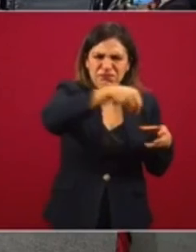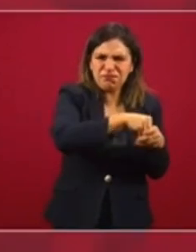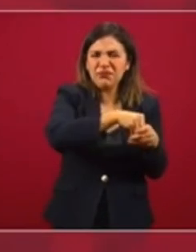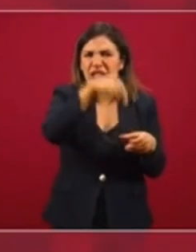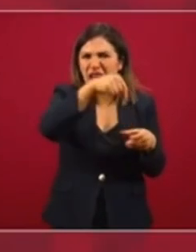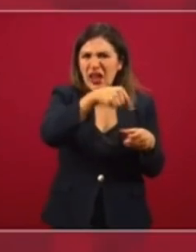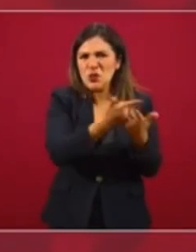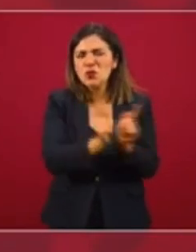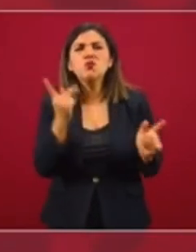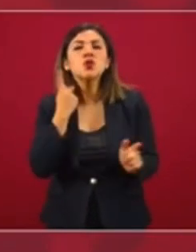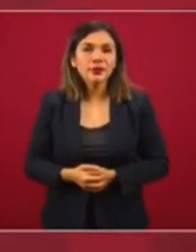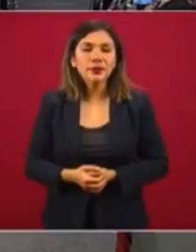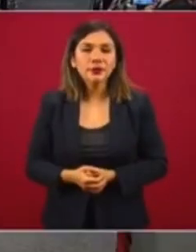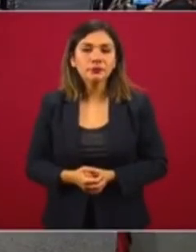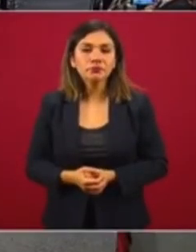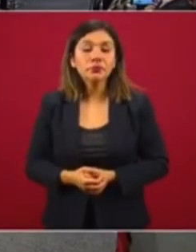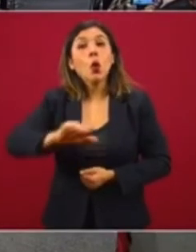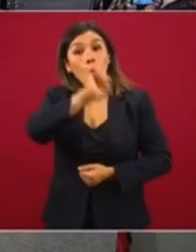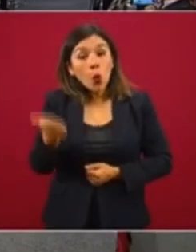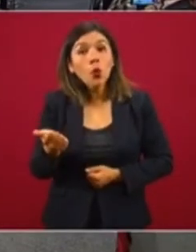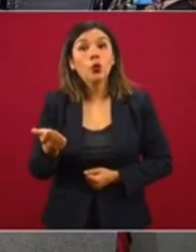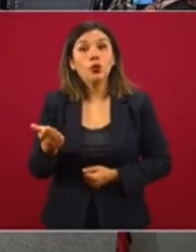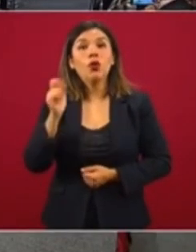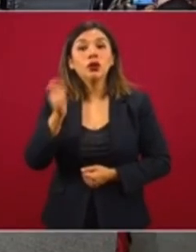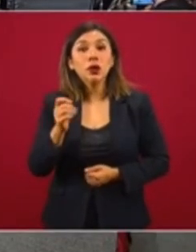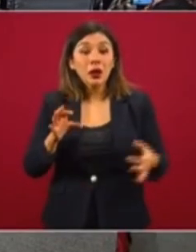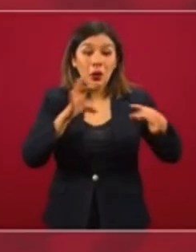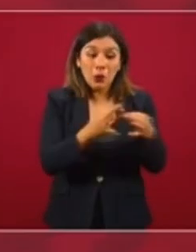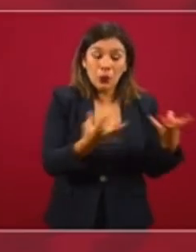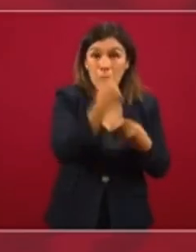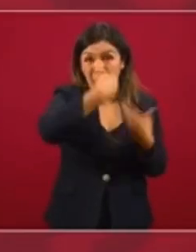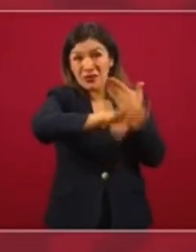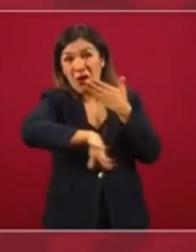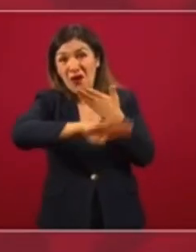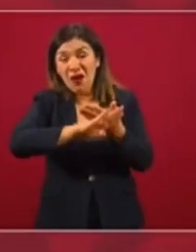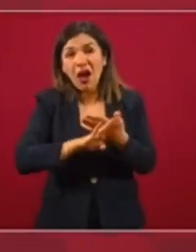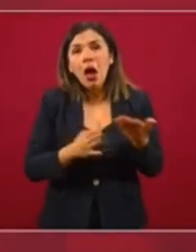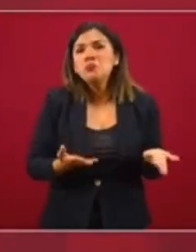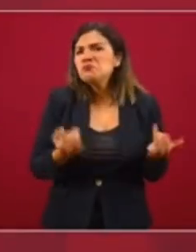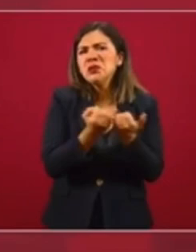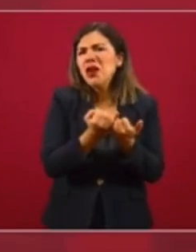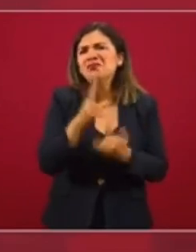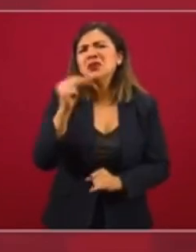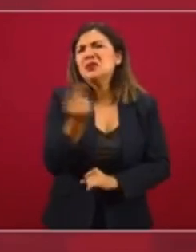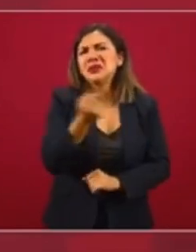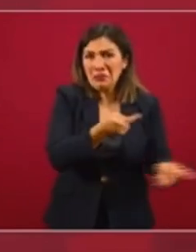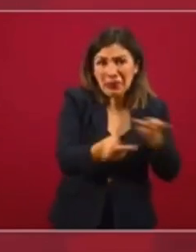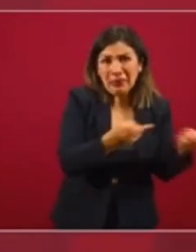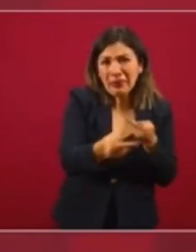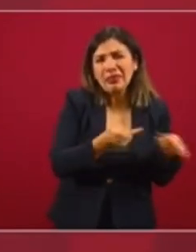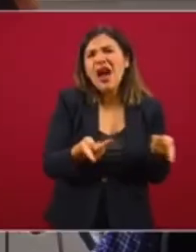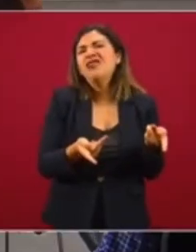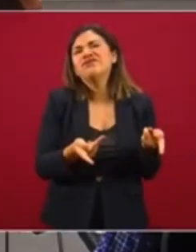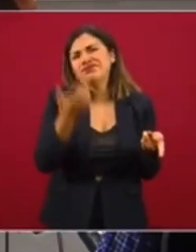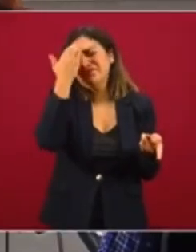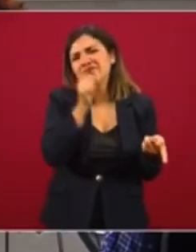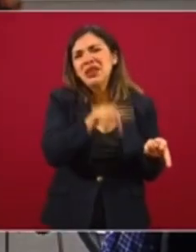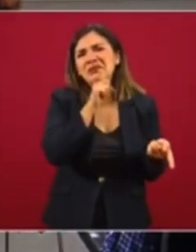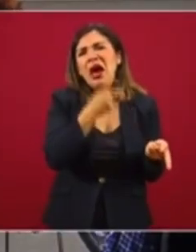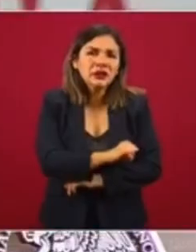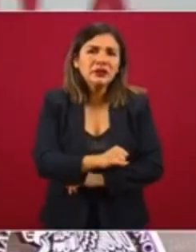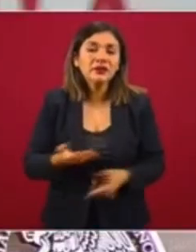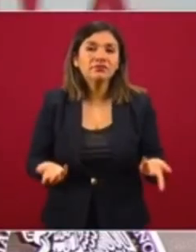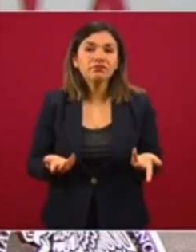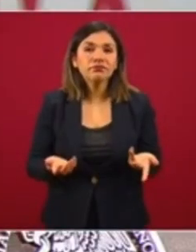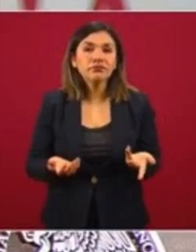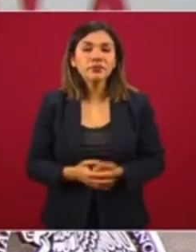pero van a votar los ciudadanos. Y lo otro, el unirse para atacarnos, pues también ya no hace falta tanto plan, ¿no? Ya eso se está